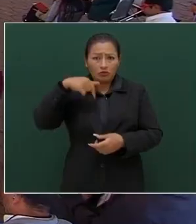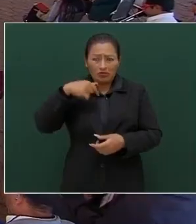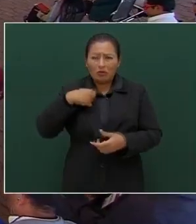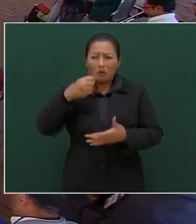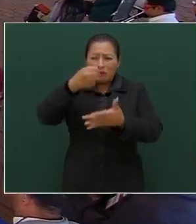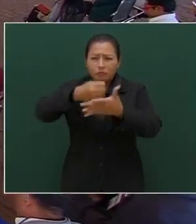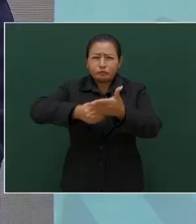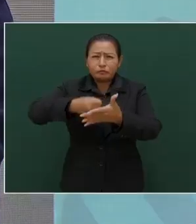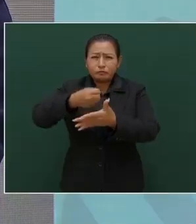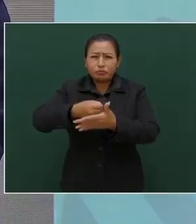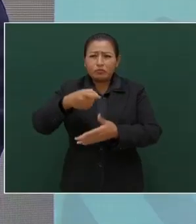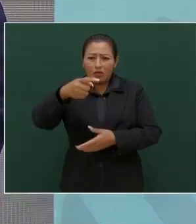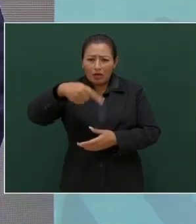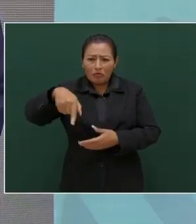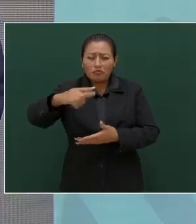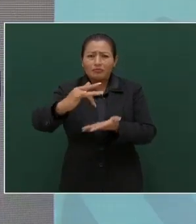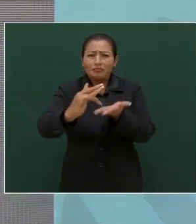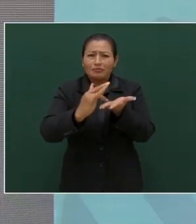luchar